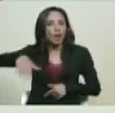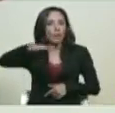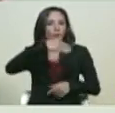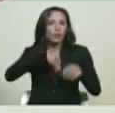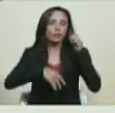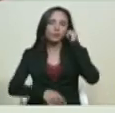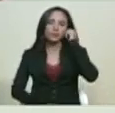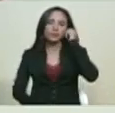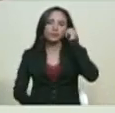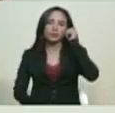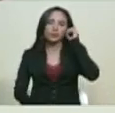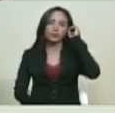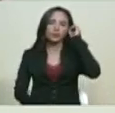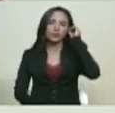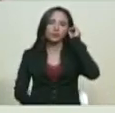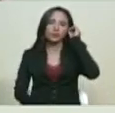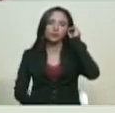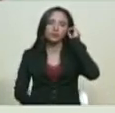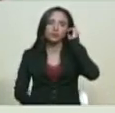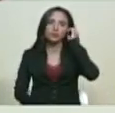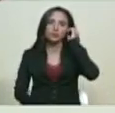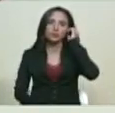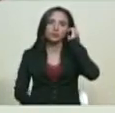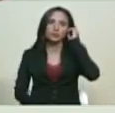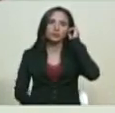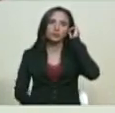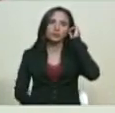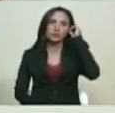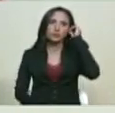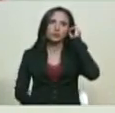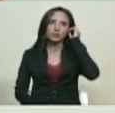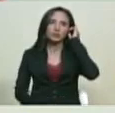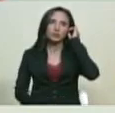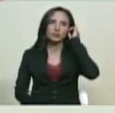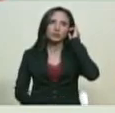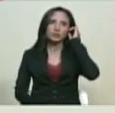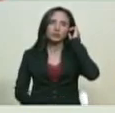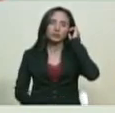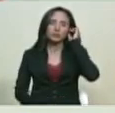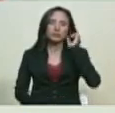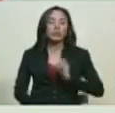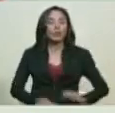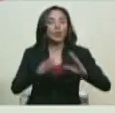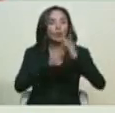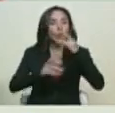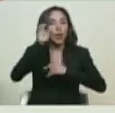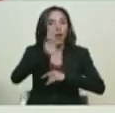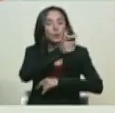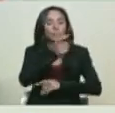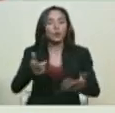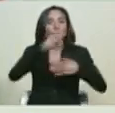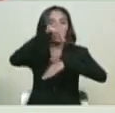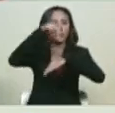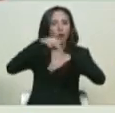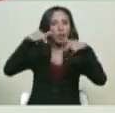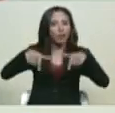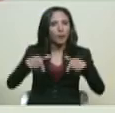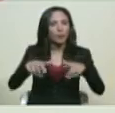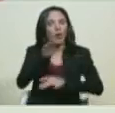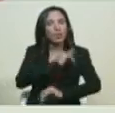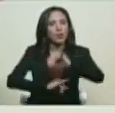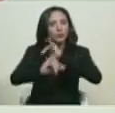se pronunció y les pedimos a todos, a todas, nacionales e internacionales,